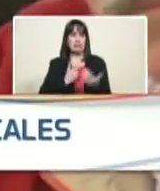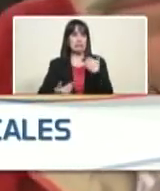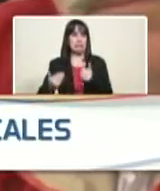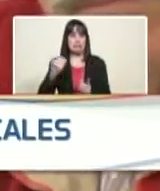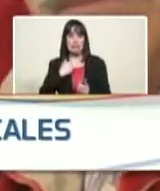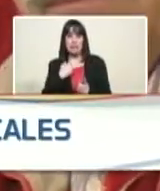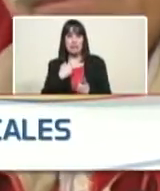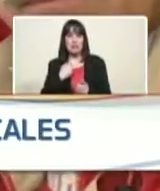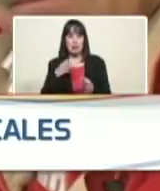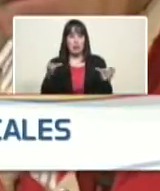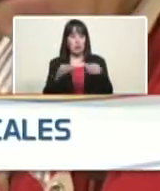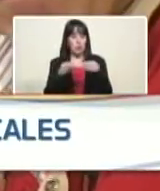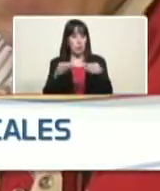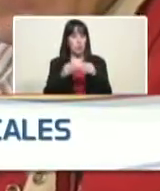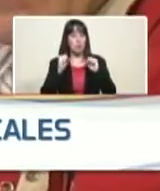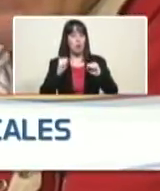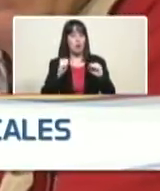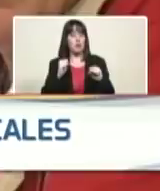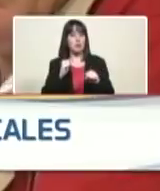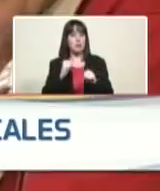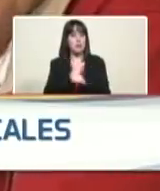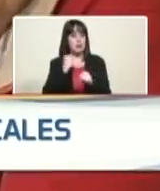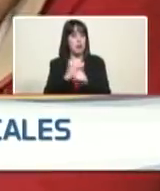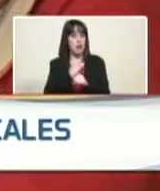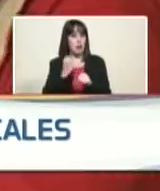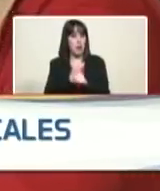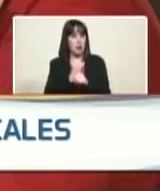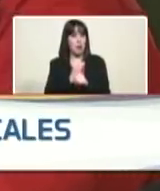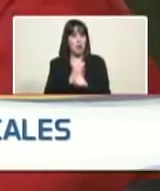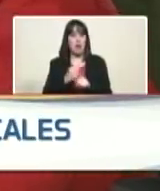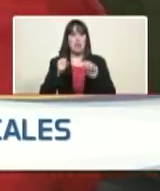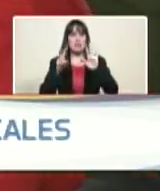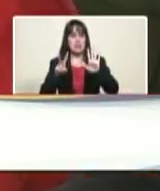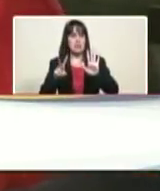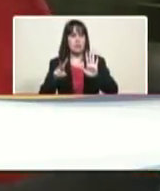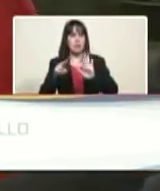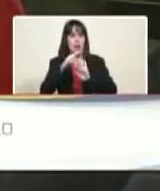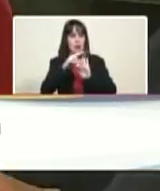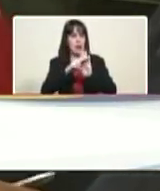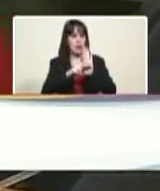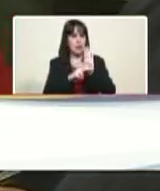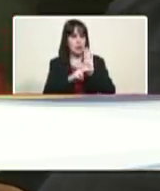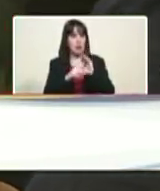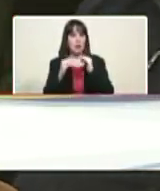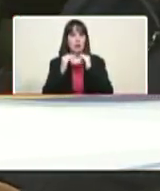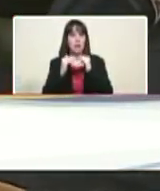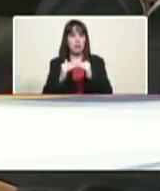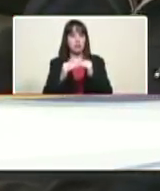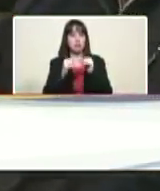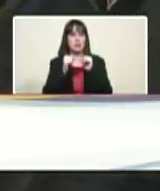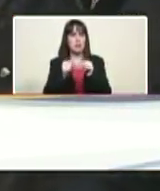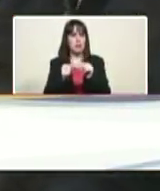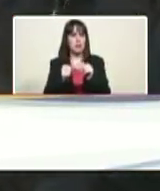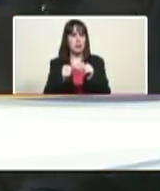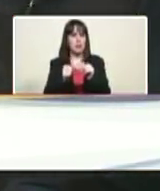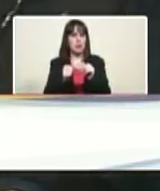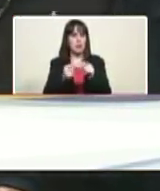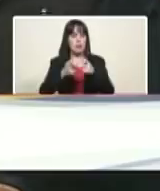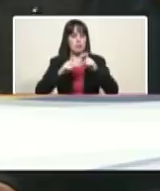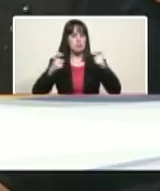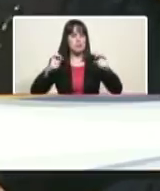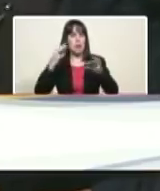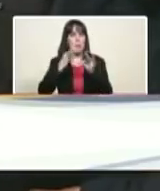gracias a un equipo de trabajo. La séptima línea, la estabilidad y expansión del Petro.